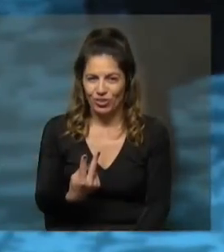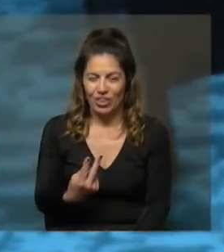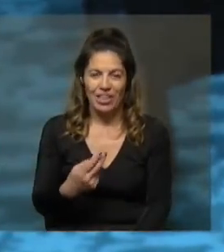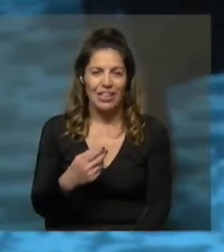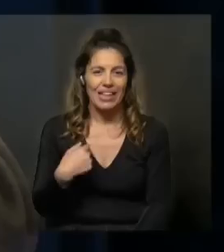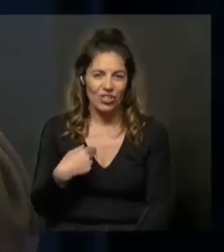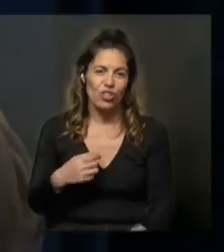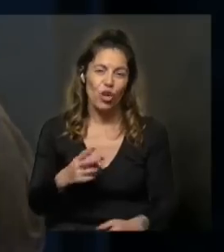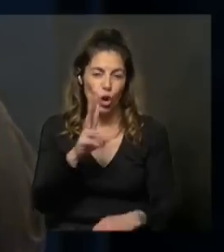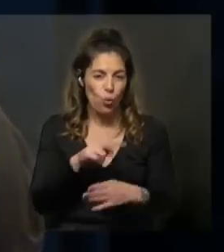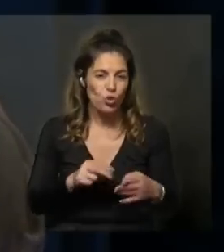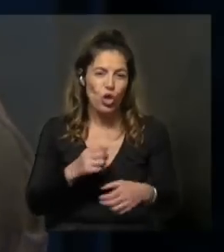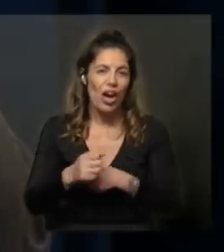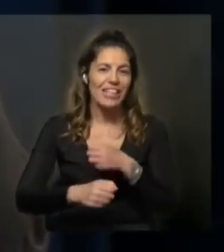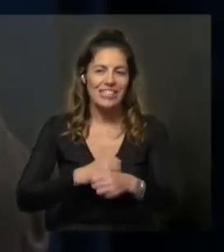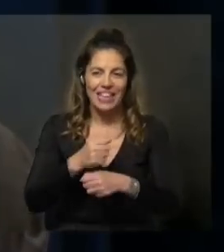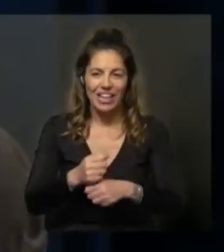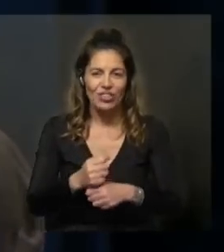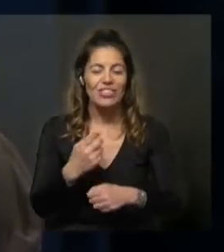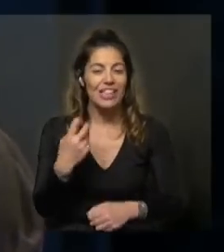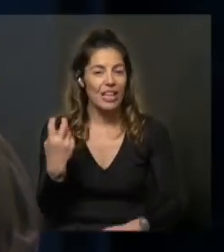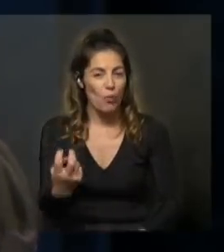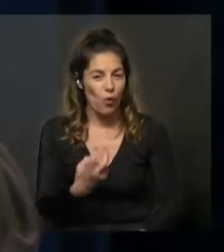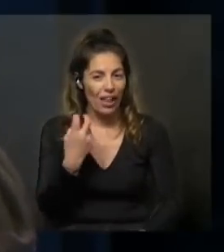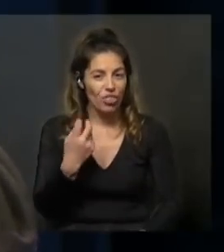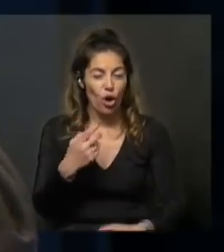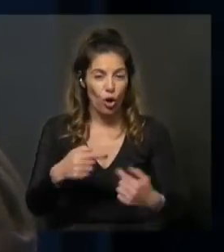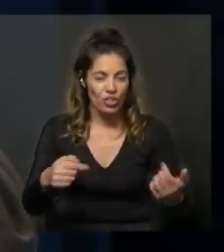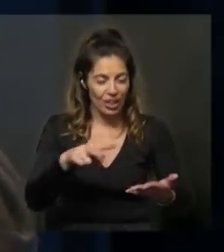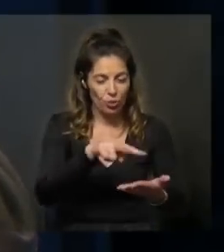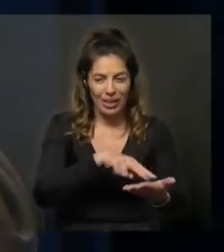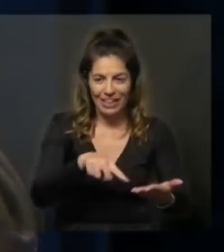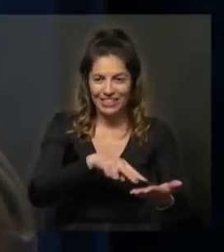en realidad buscando en alguna de las cosas que estuve leyendo este